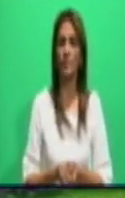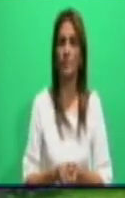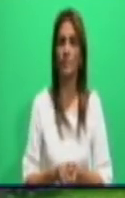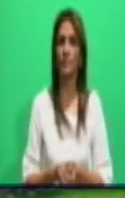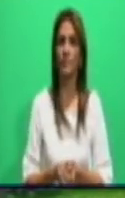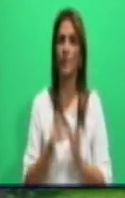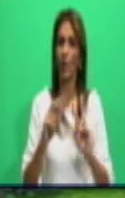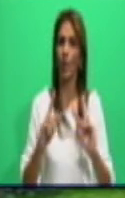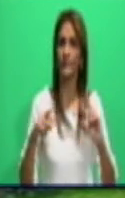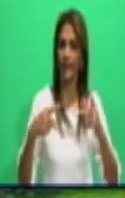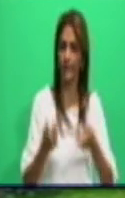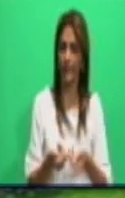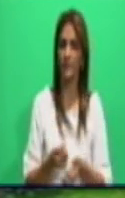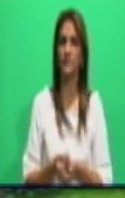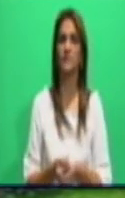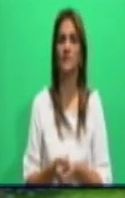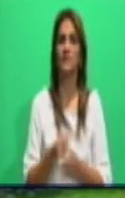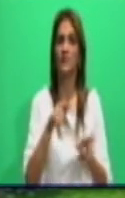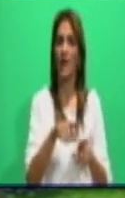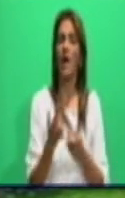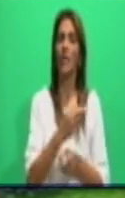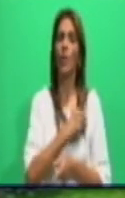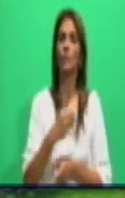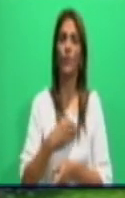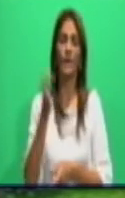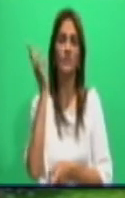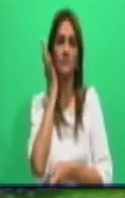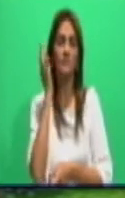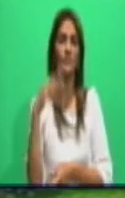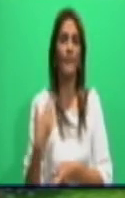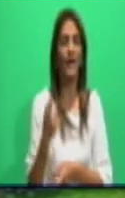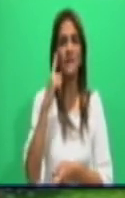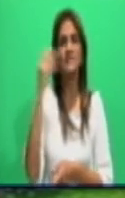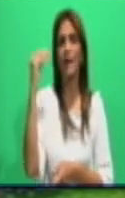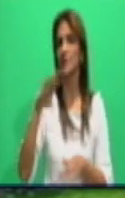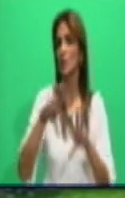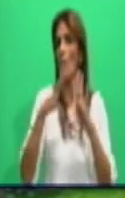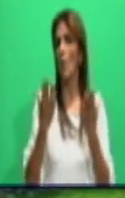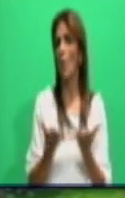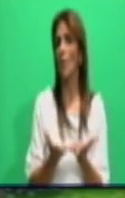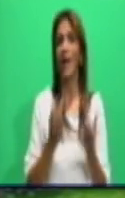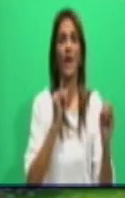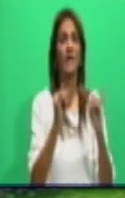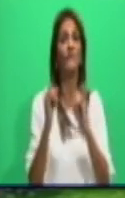estaremos conversando con la doctora kenia gonzález medina para tener la panorámica de la provincia en cuanto a